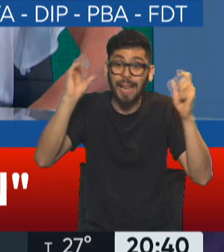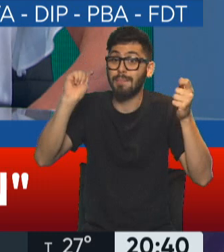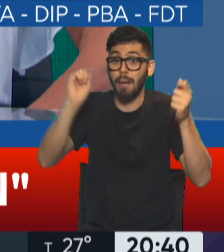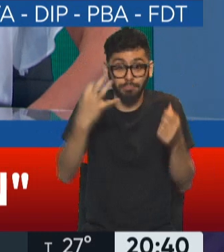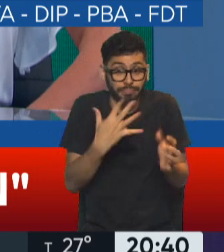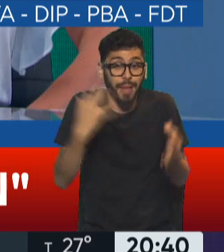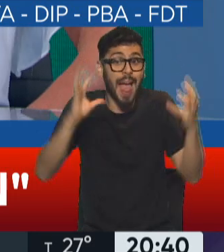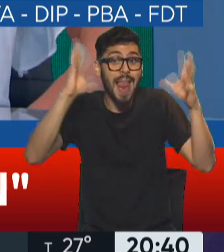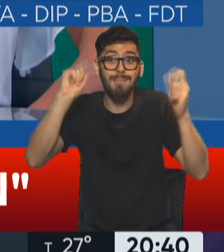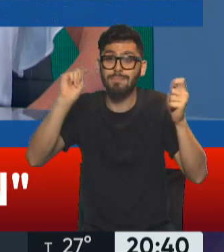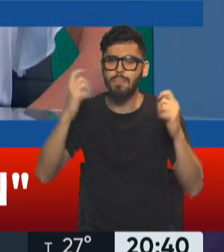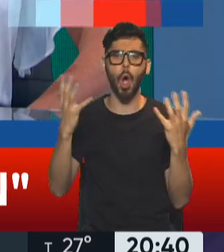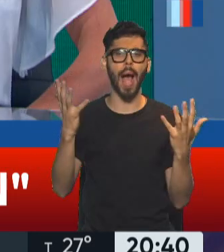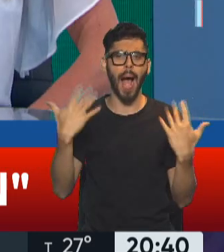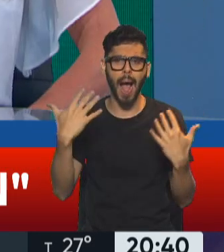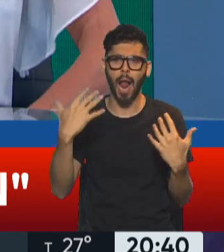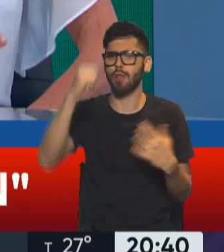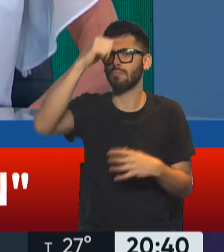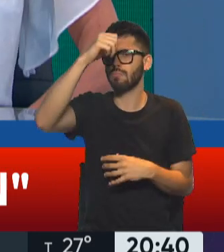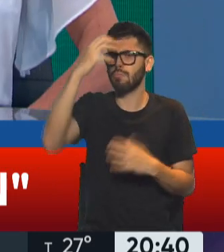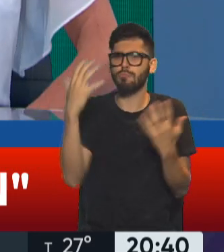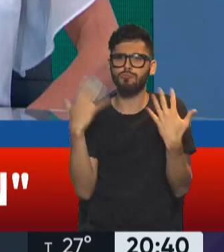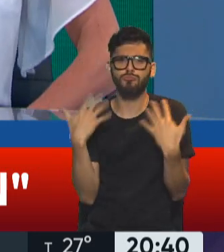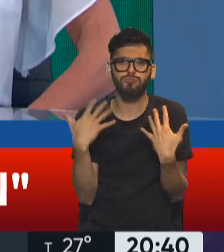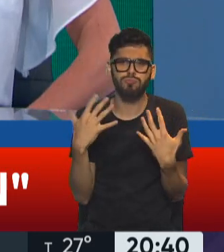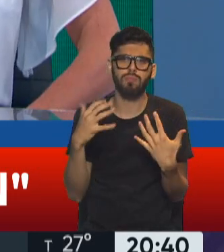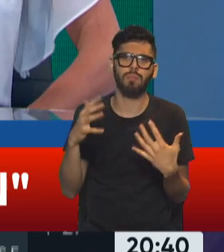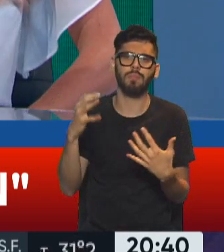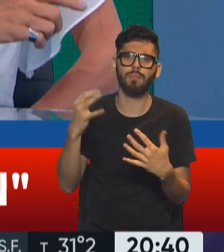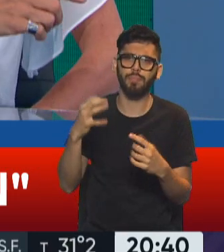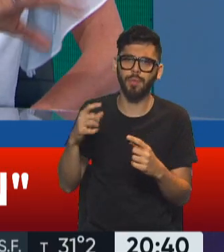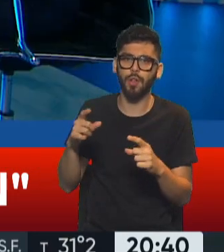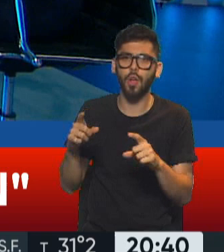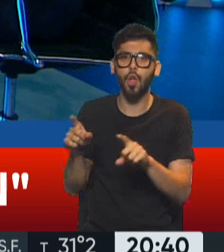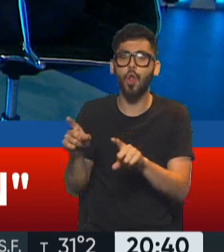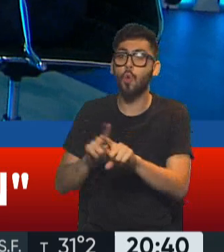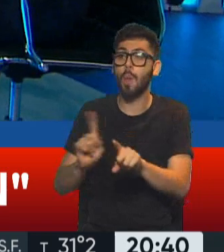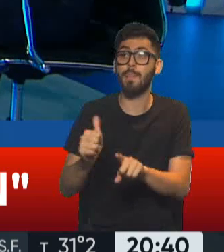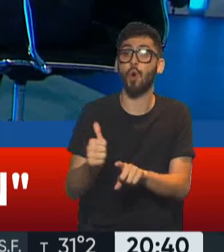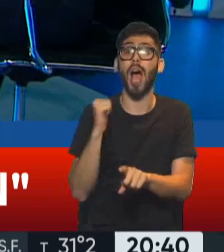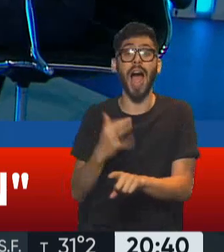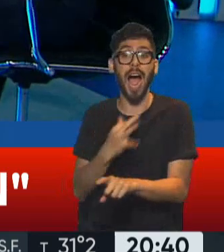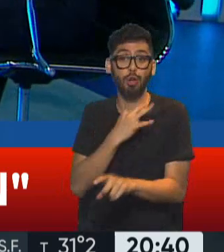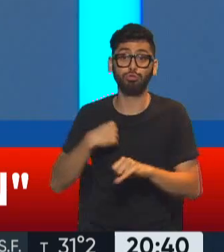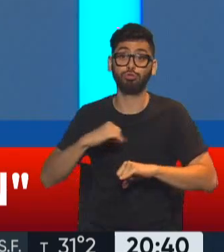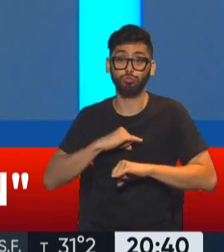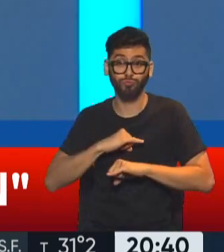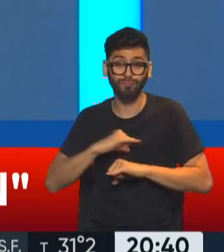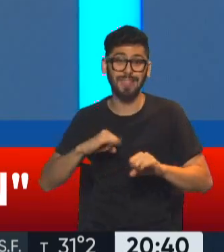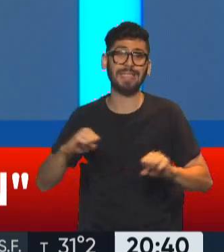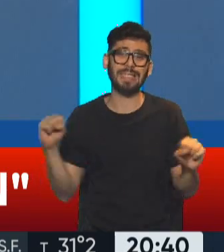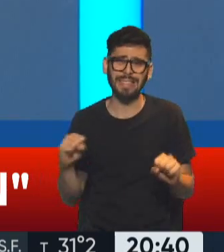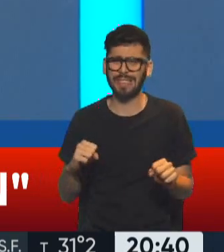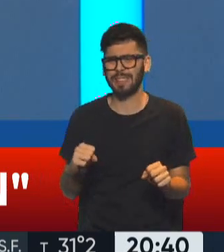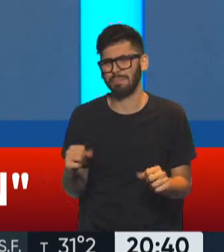el calor, la primavera, el nivel de inocuidad que tiene nuestro pueblo hoy no es lo mismo que pasaba a fin de agosto cuando yo estaba en campaña y todavía era invierno,